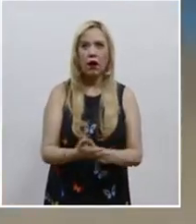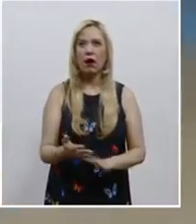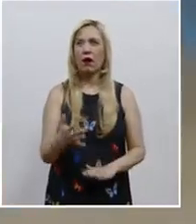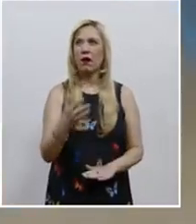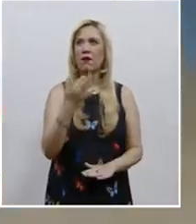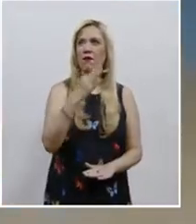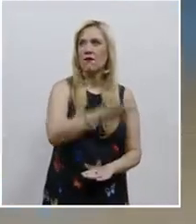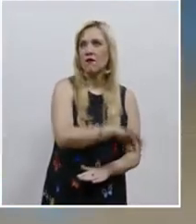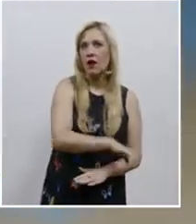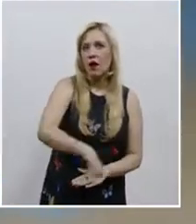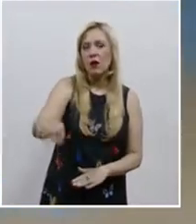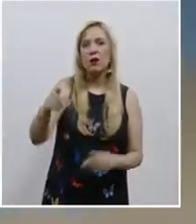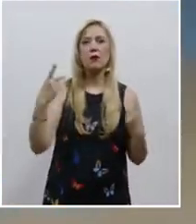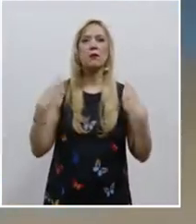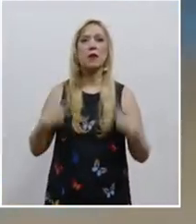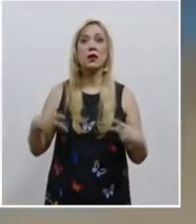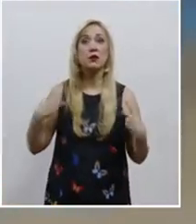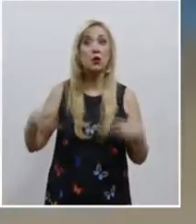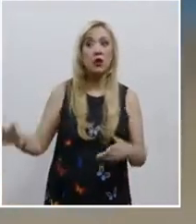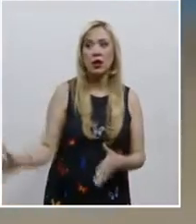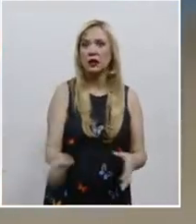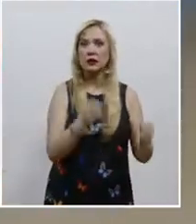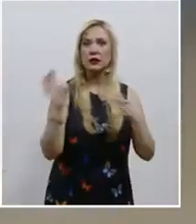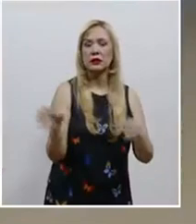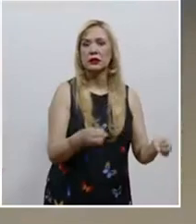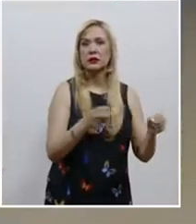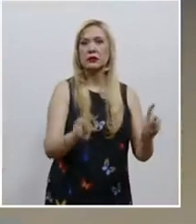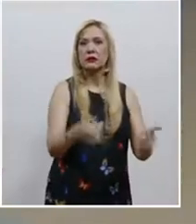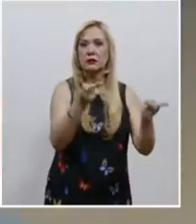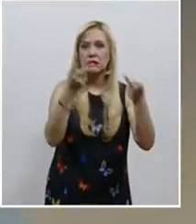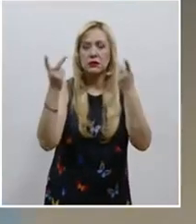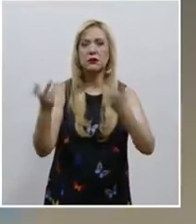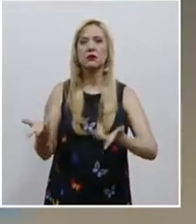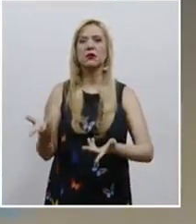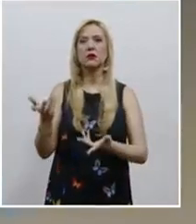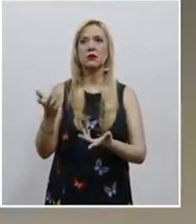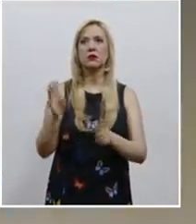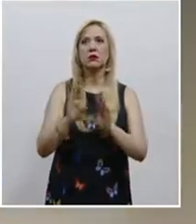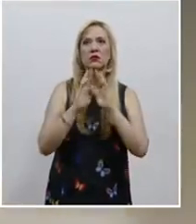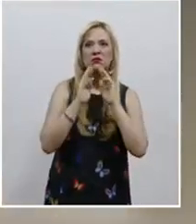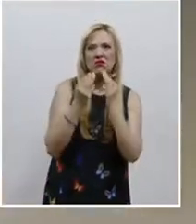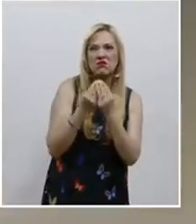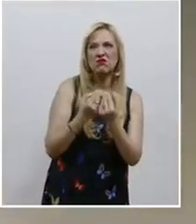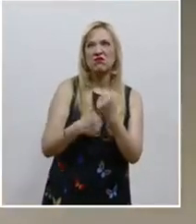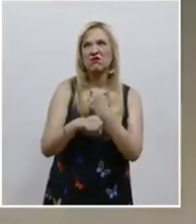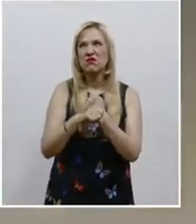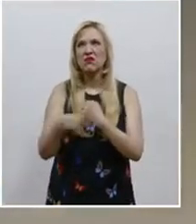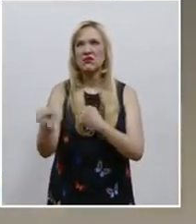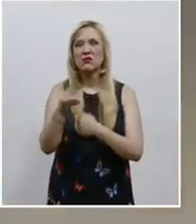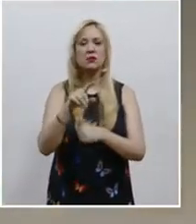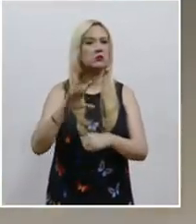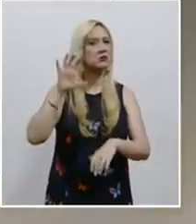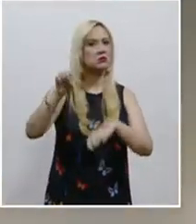de personas, crímenes contra el medio ambiente y actividades terroristas que serán perseguidos por cada país.